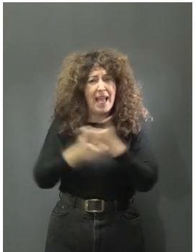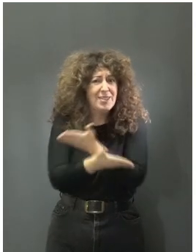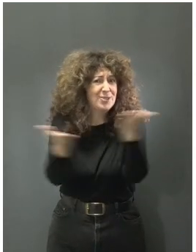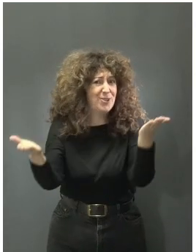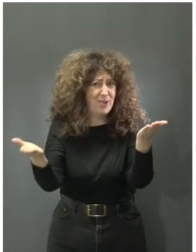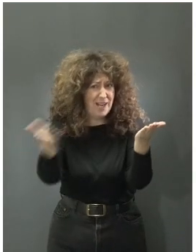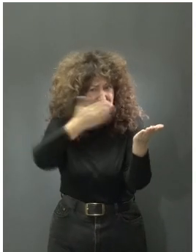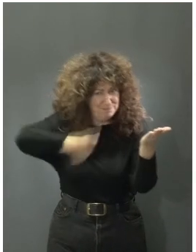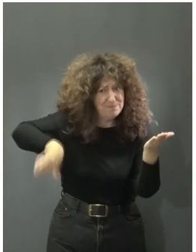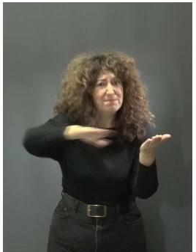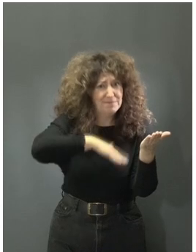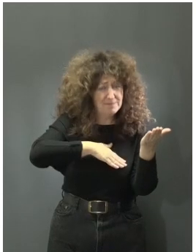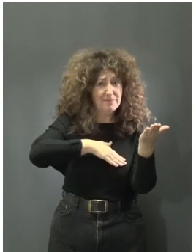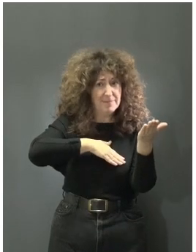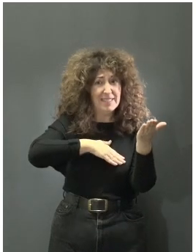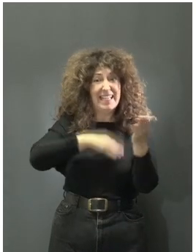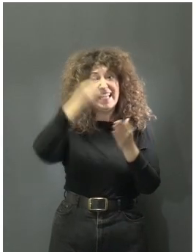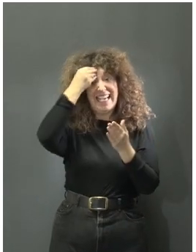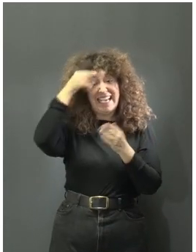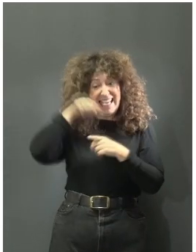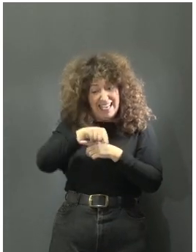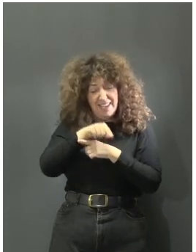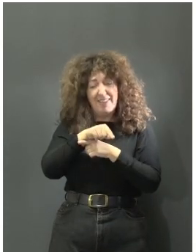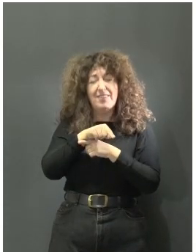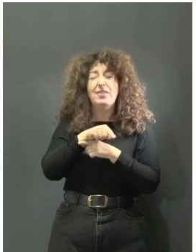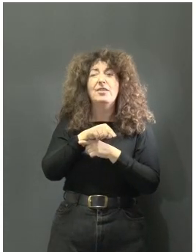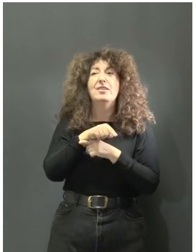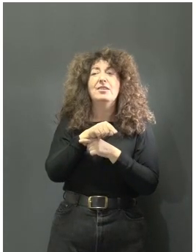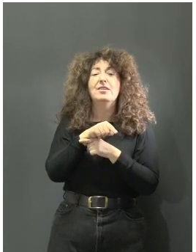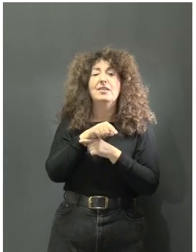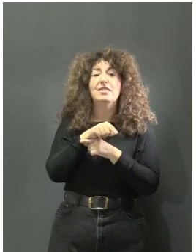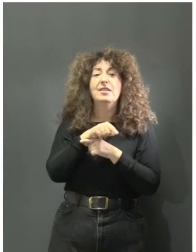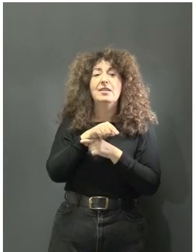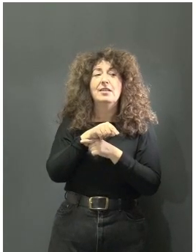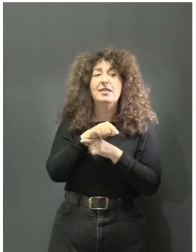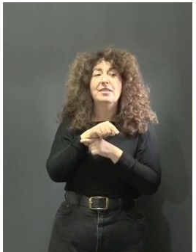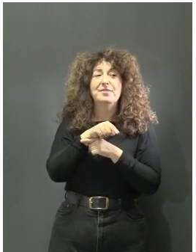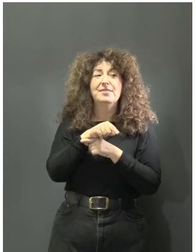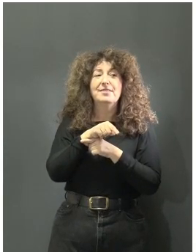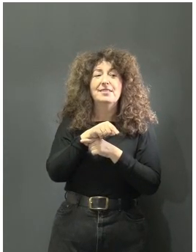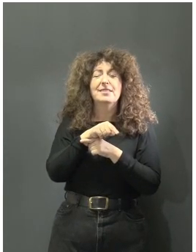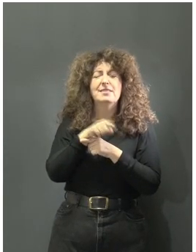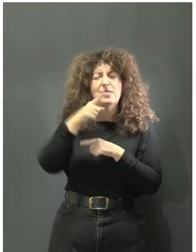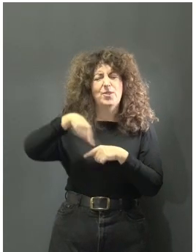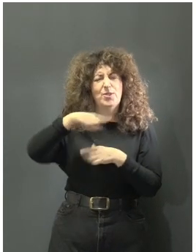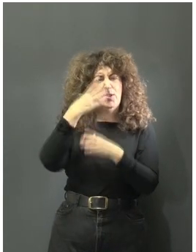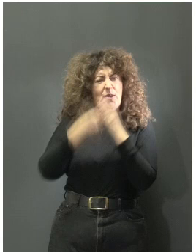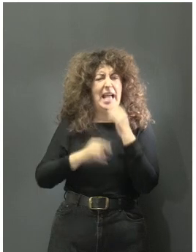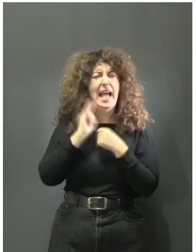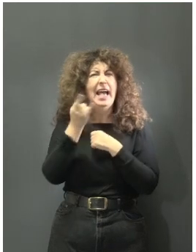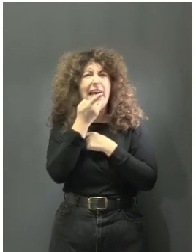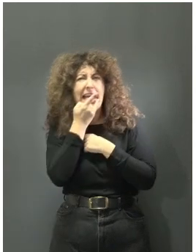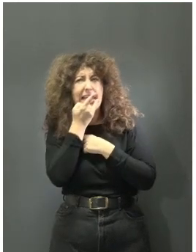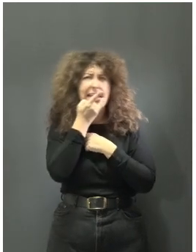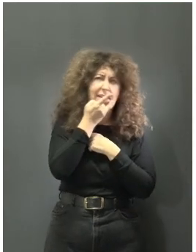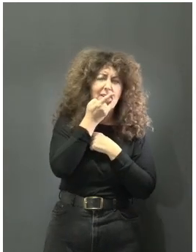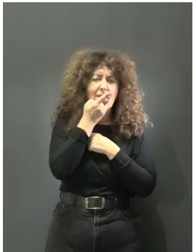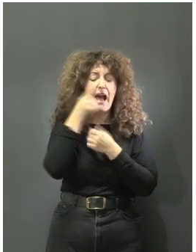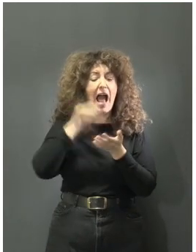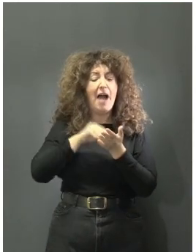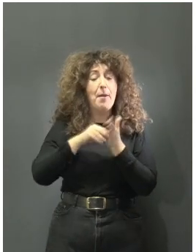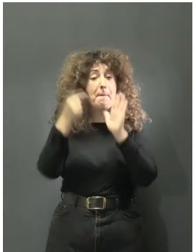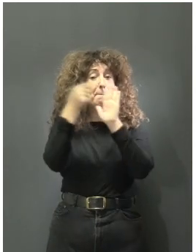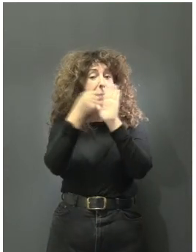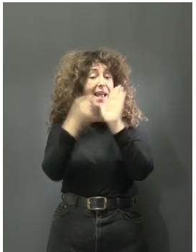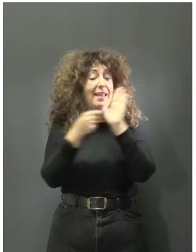¿no? Entonces, creo que podemos caer en el error de pensar que estas medidas